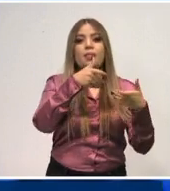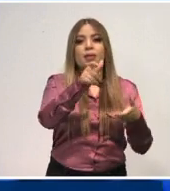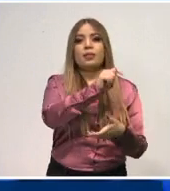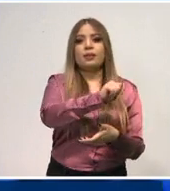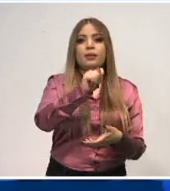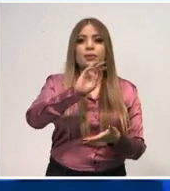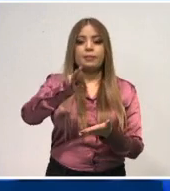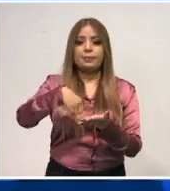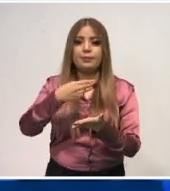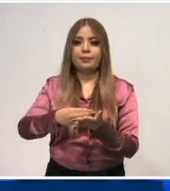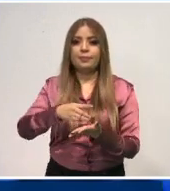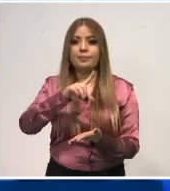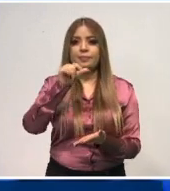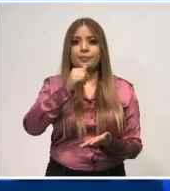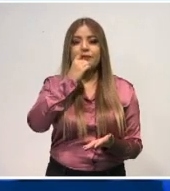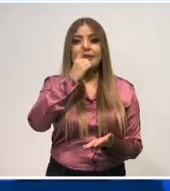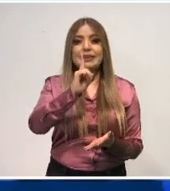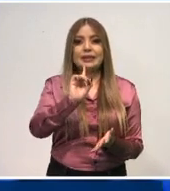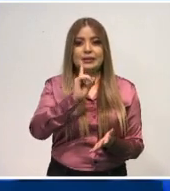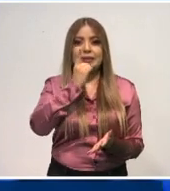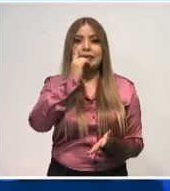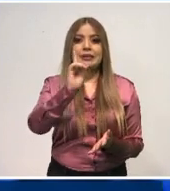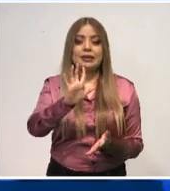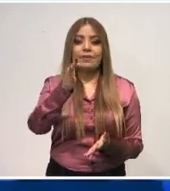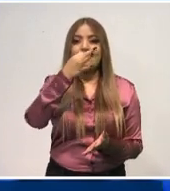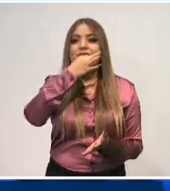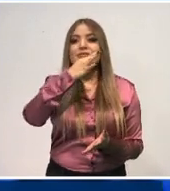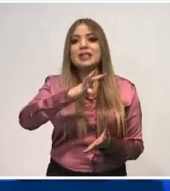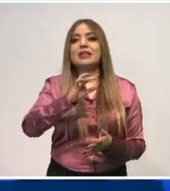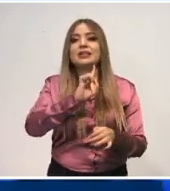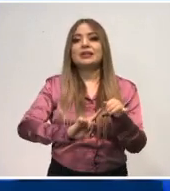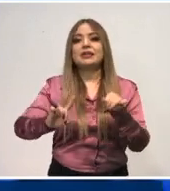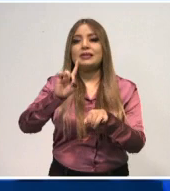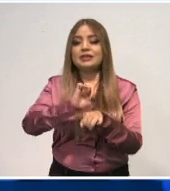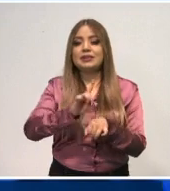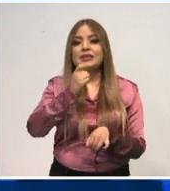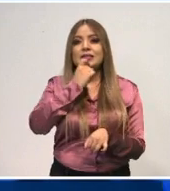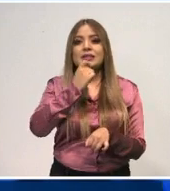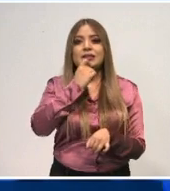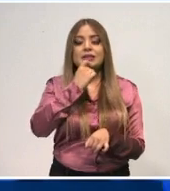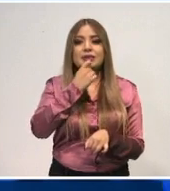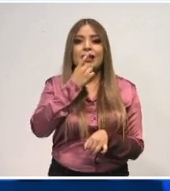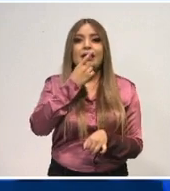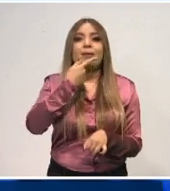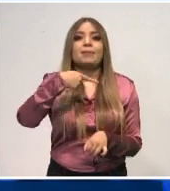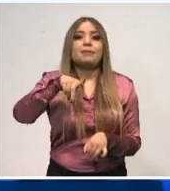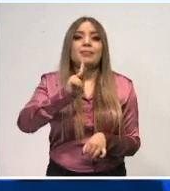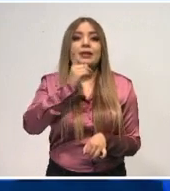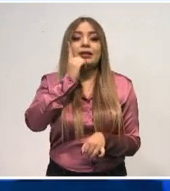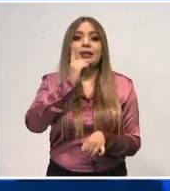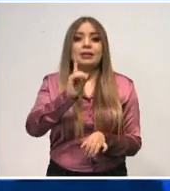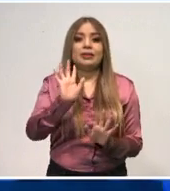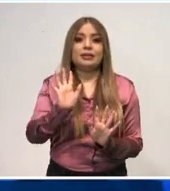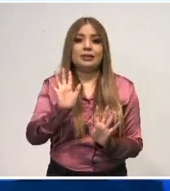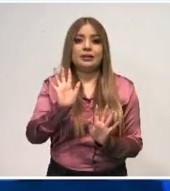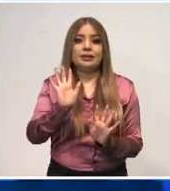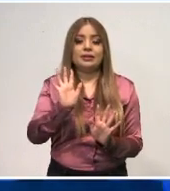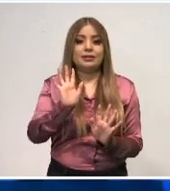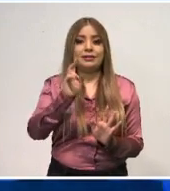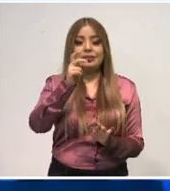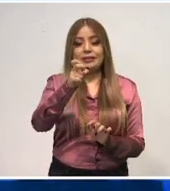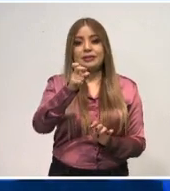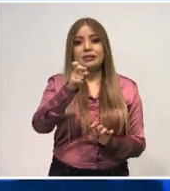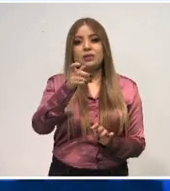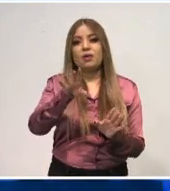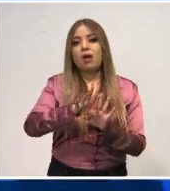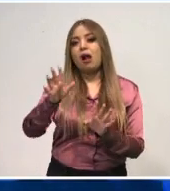extraoficial señalaban que venían de festejar o un festejo del Día del Niño. Sin embargo, pues estas personas se encontraban presuntamente